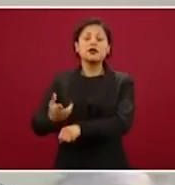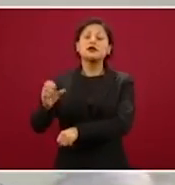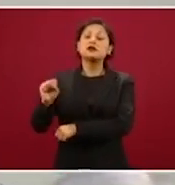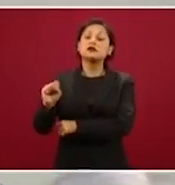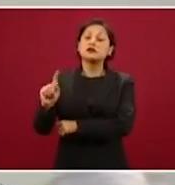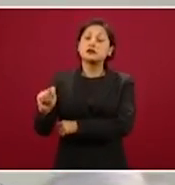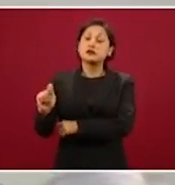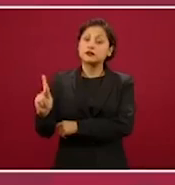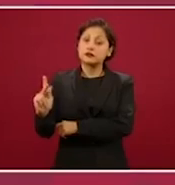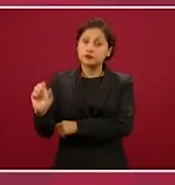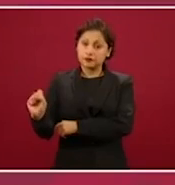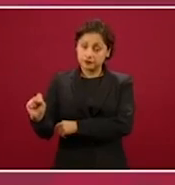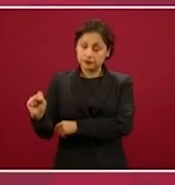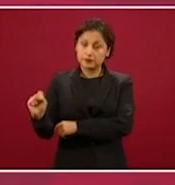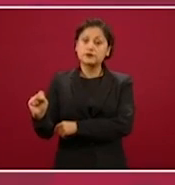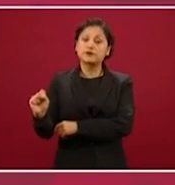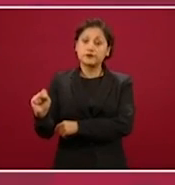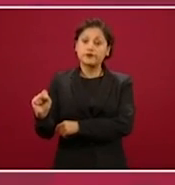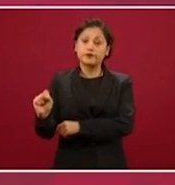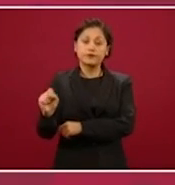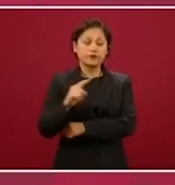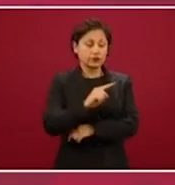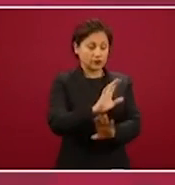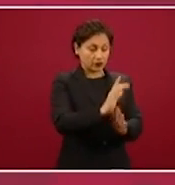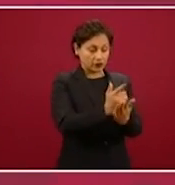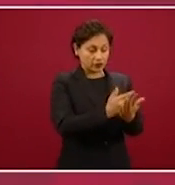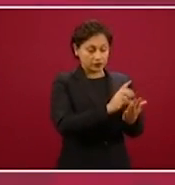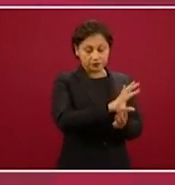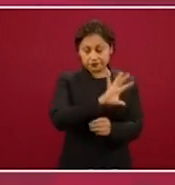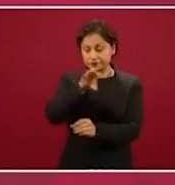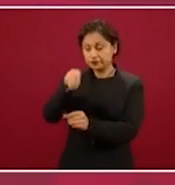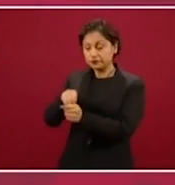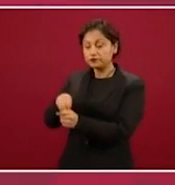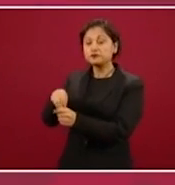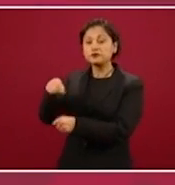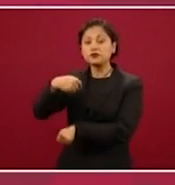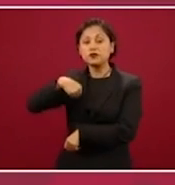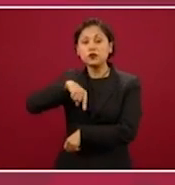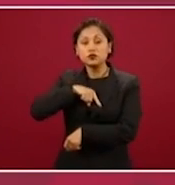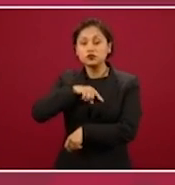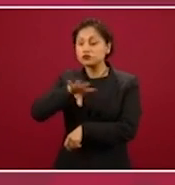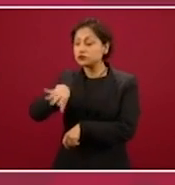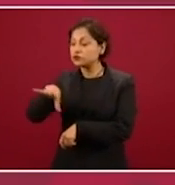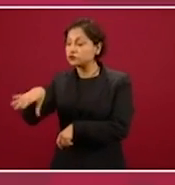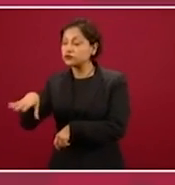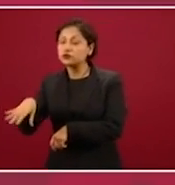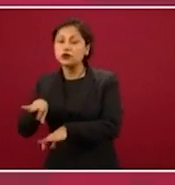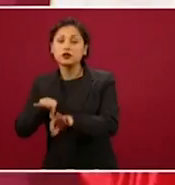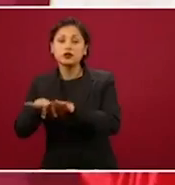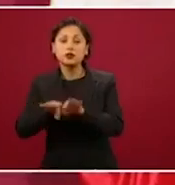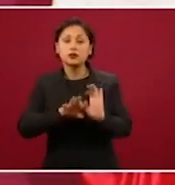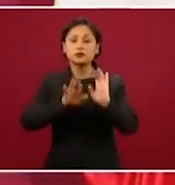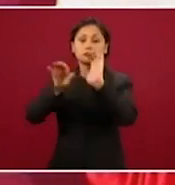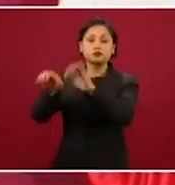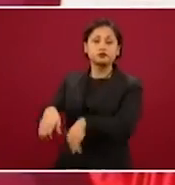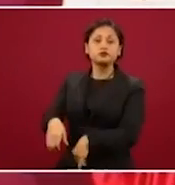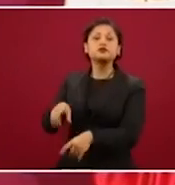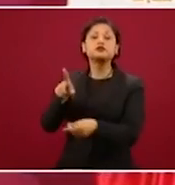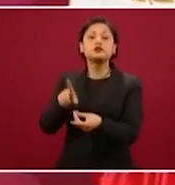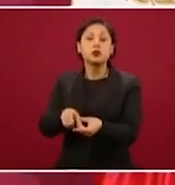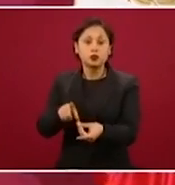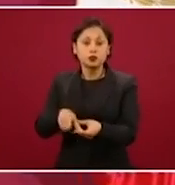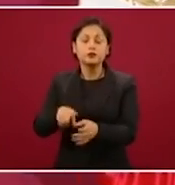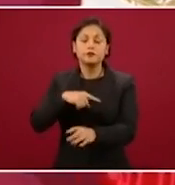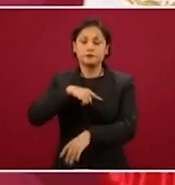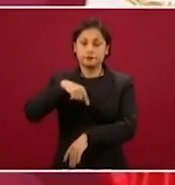les vamos a encontrar acomodo. Hay posibilidad de que